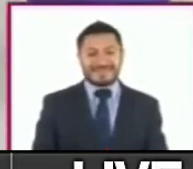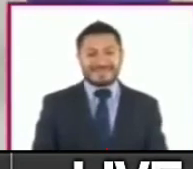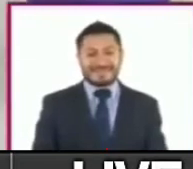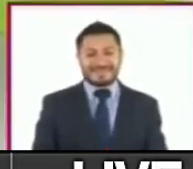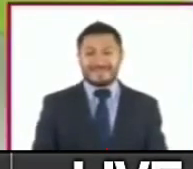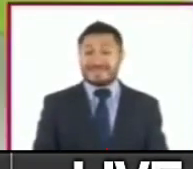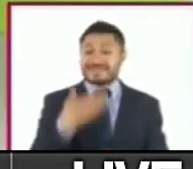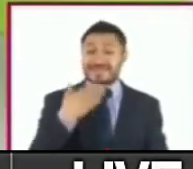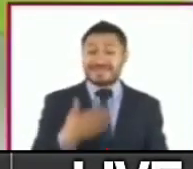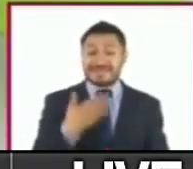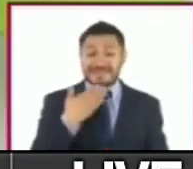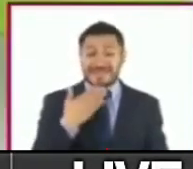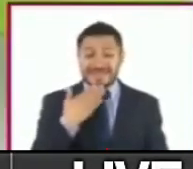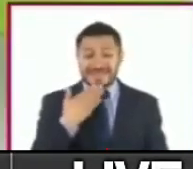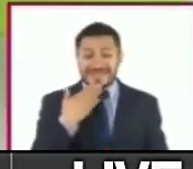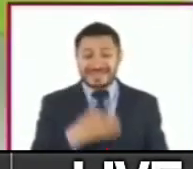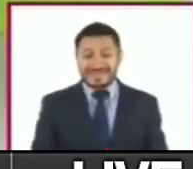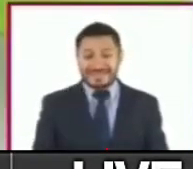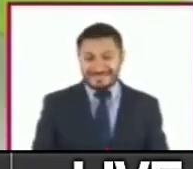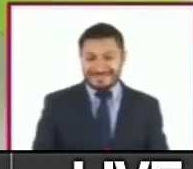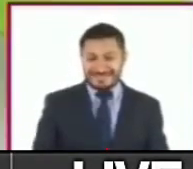Muy bien.